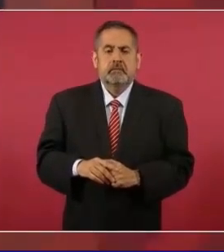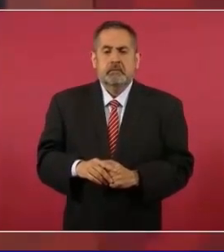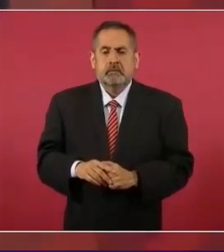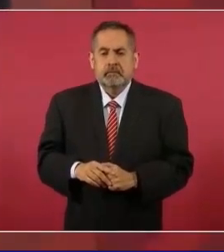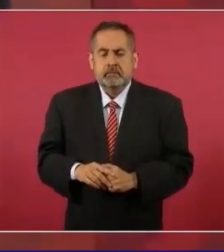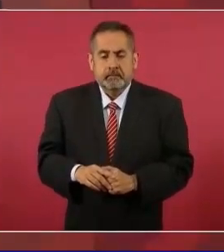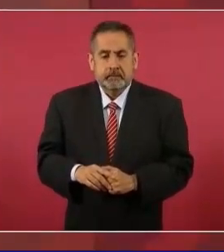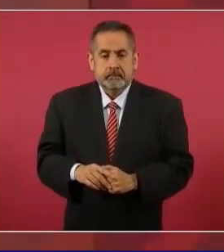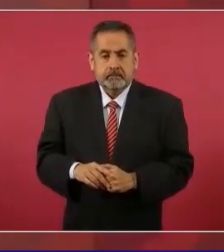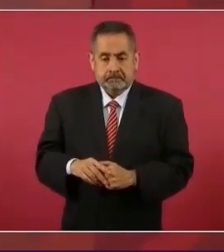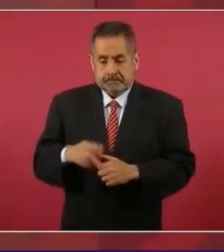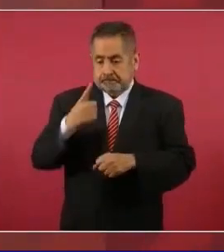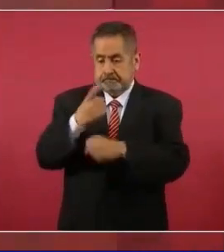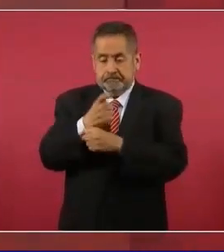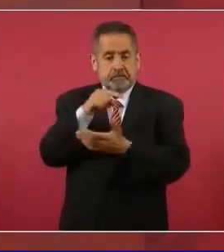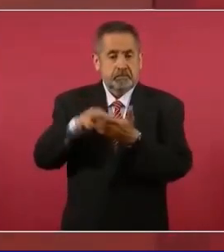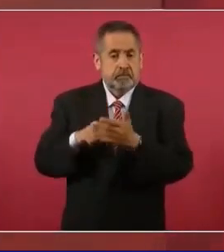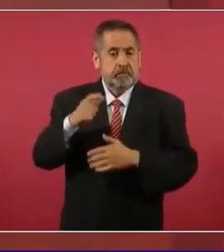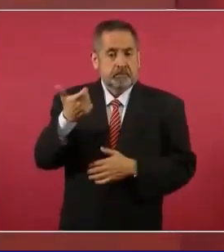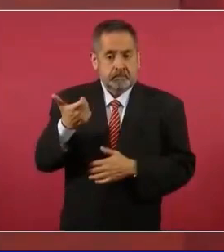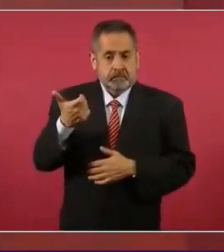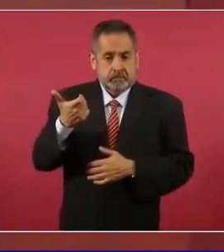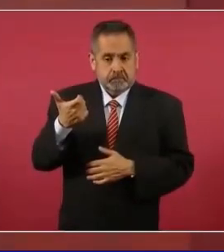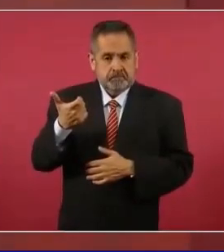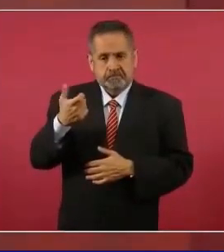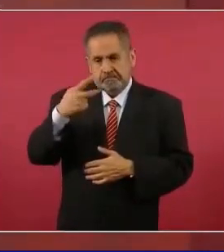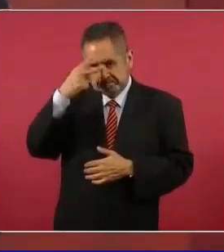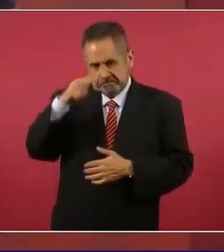Primer lugar, el peso